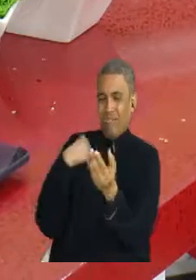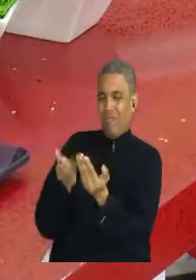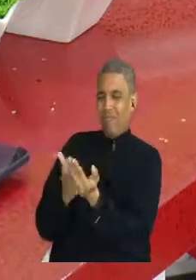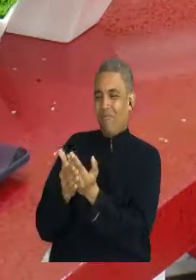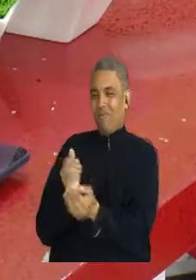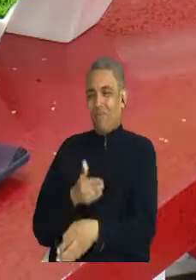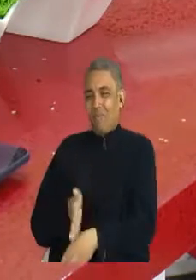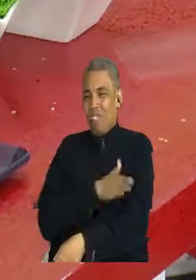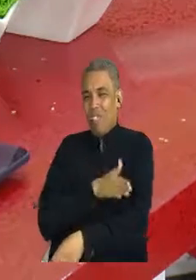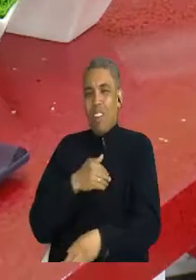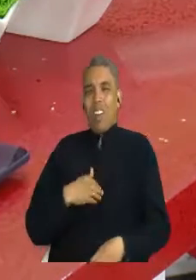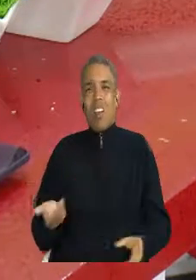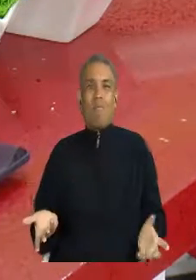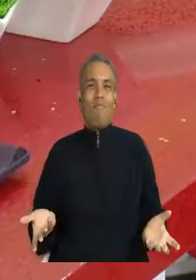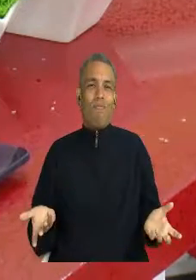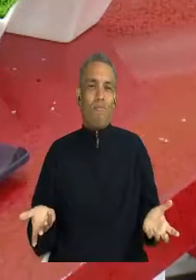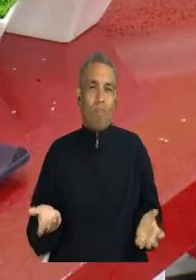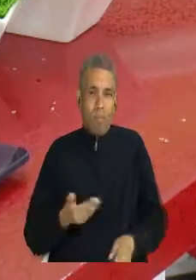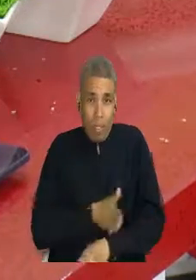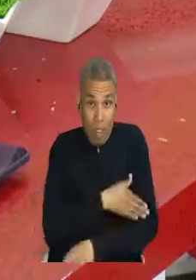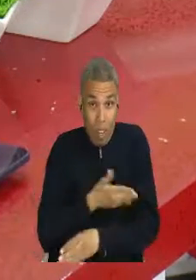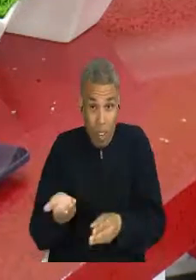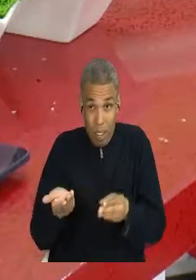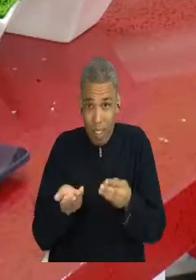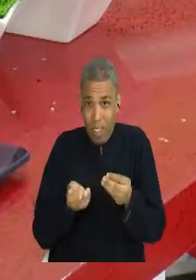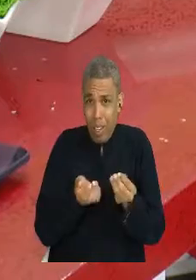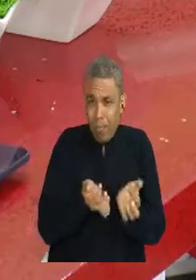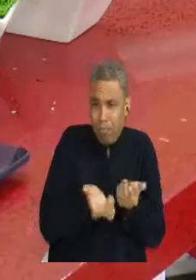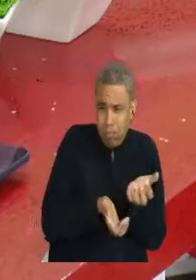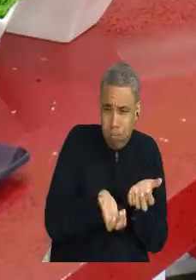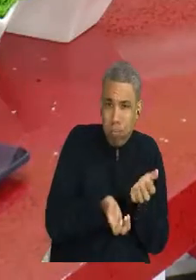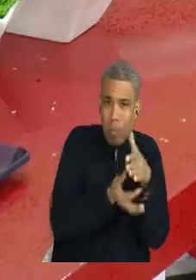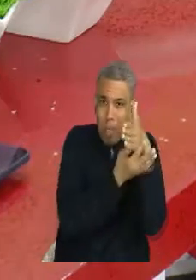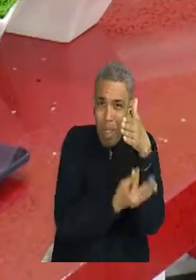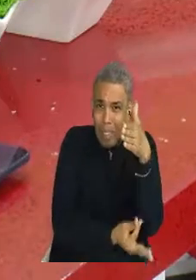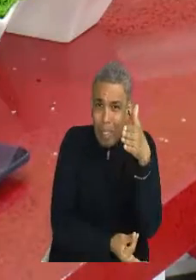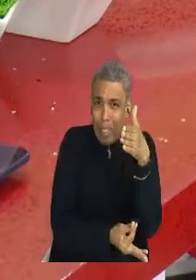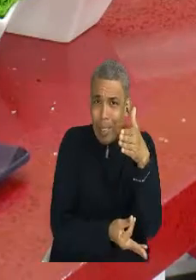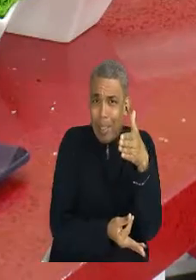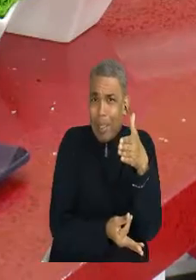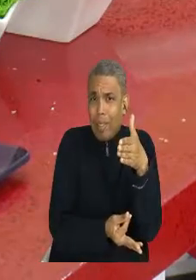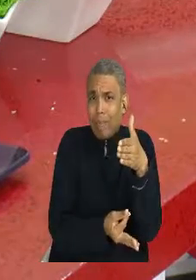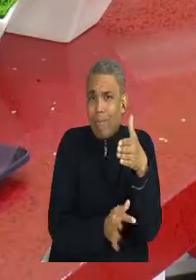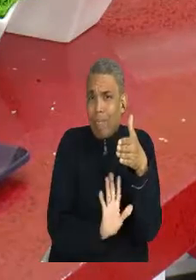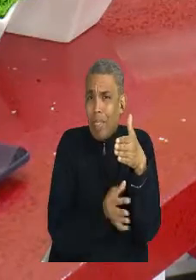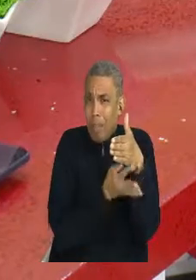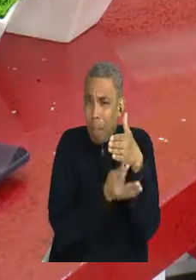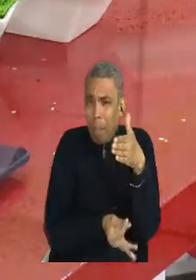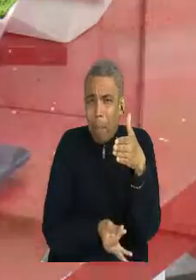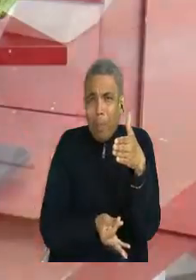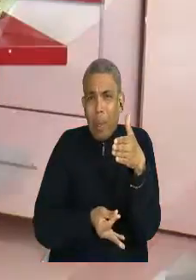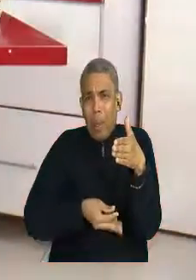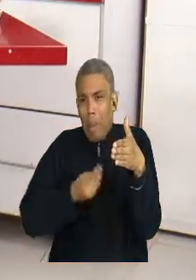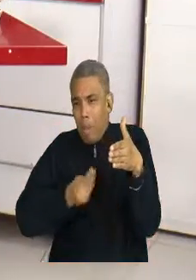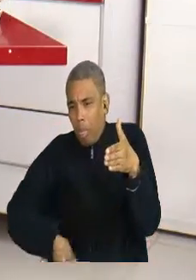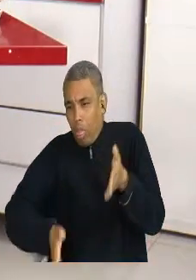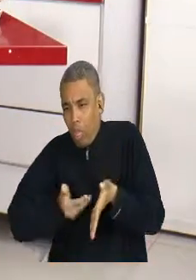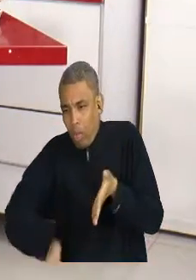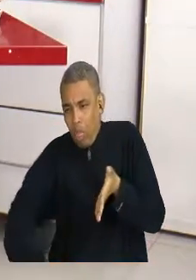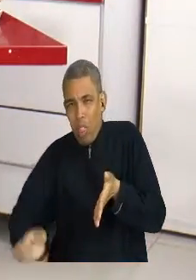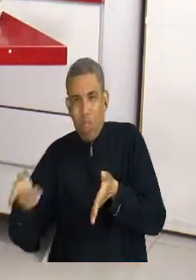ese líquido, entonces... No, y mira cómo hace. Me encanta. ¿Listo? Porque mira cómo hace. Entonces, permíteme, yo coloco por acá atrás. El aceite, sí, señorito. Sí, yo voy a retirar por acá